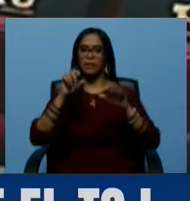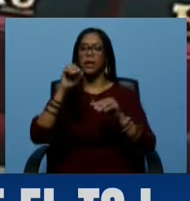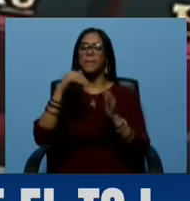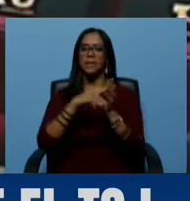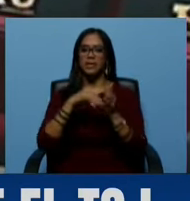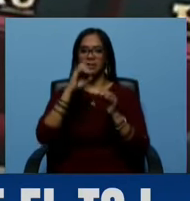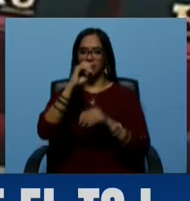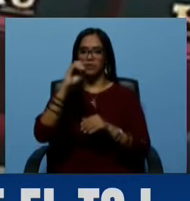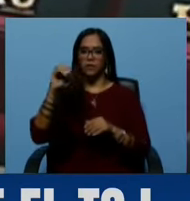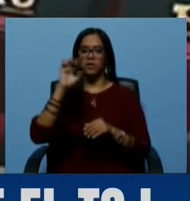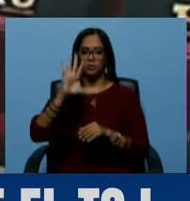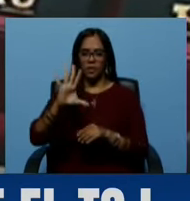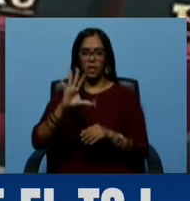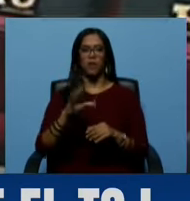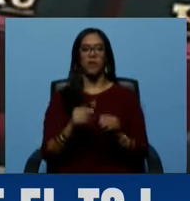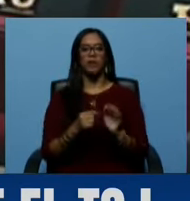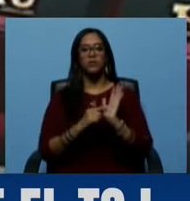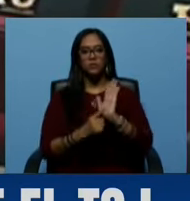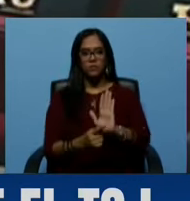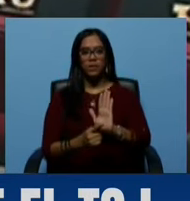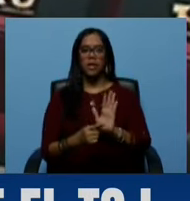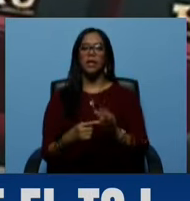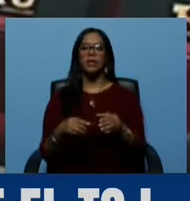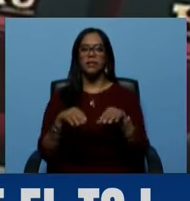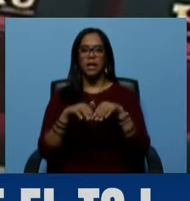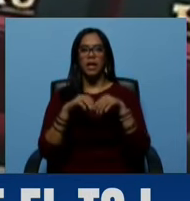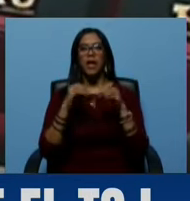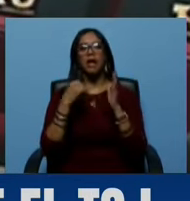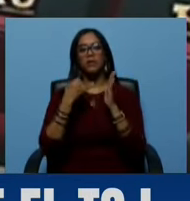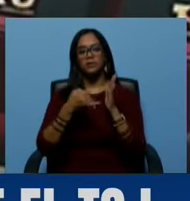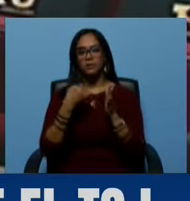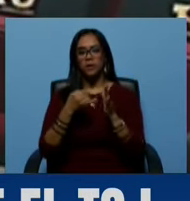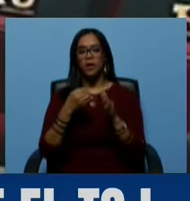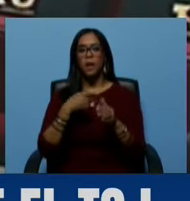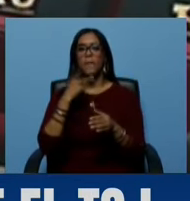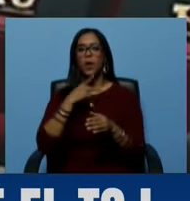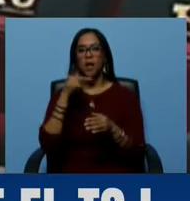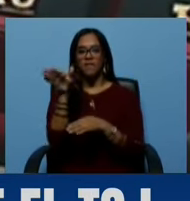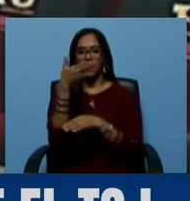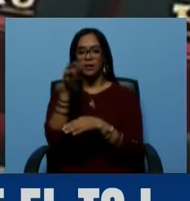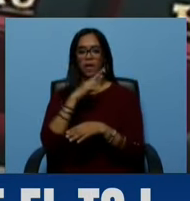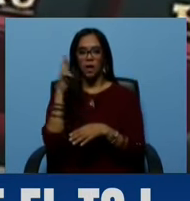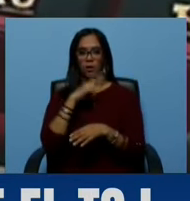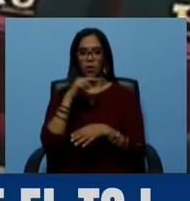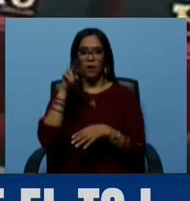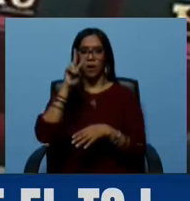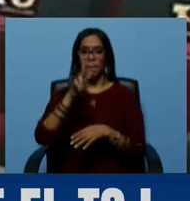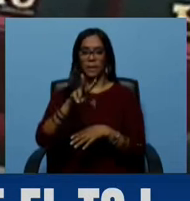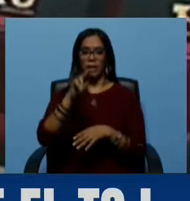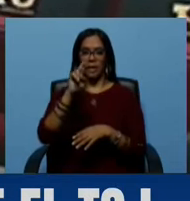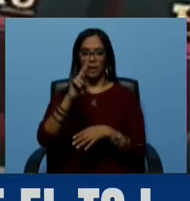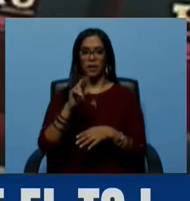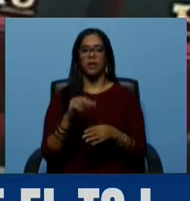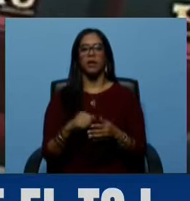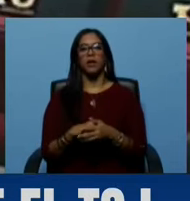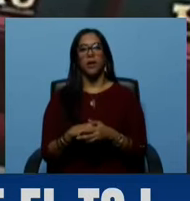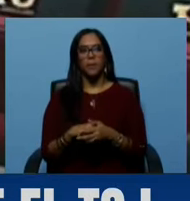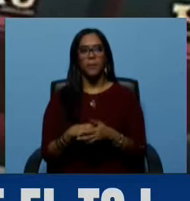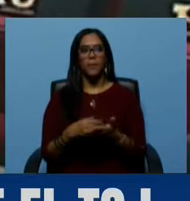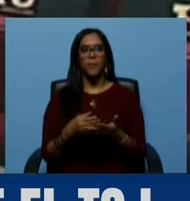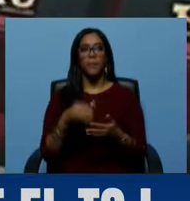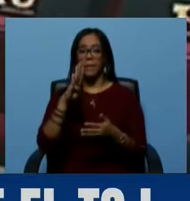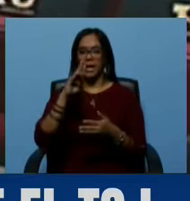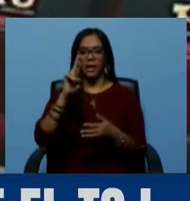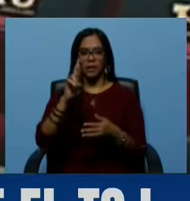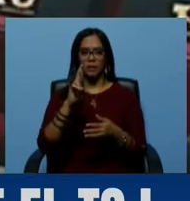2.927.005, en su condición de representante de la organización con fines políticos Bandera Roja, BR, asistido por el abogado Rommel